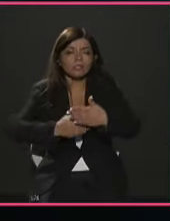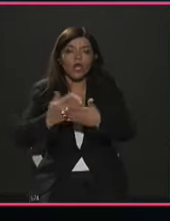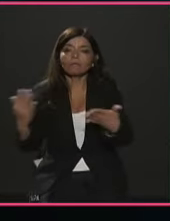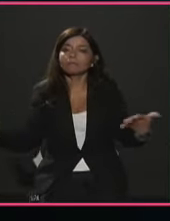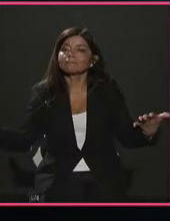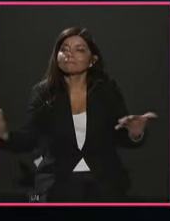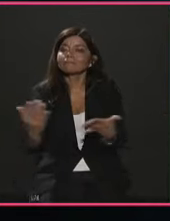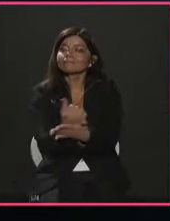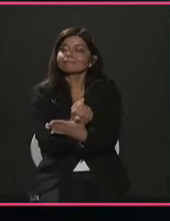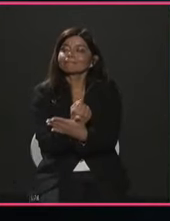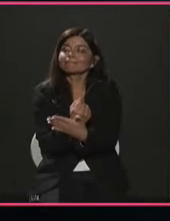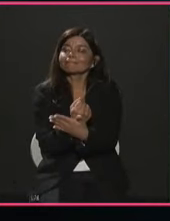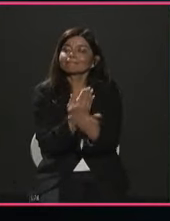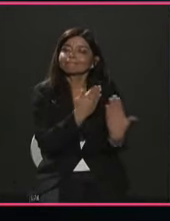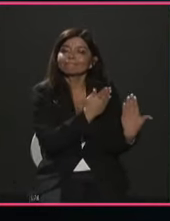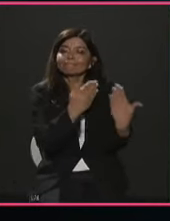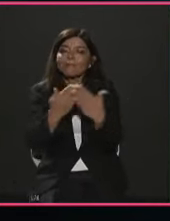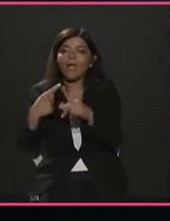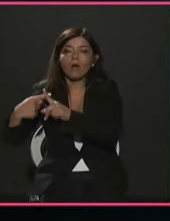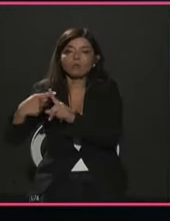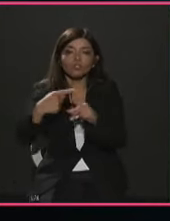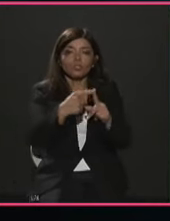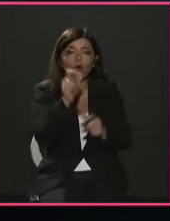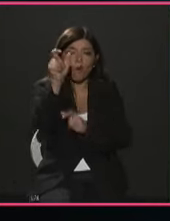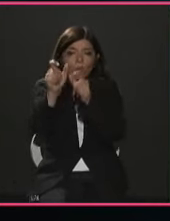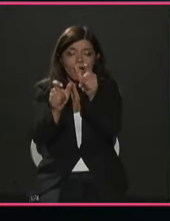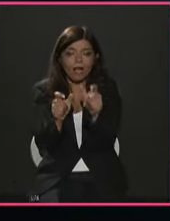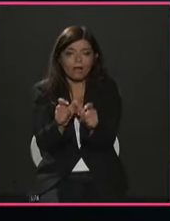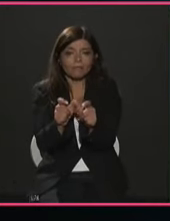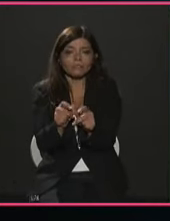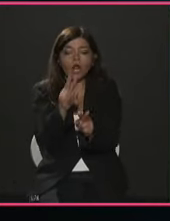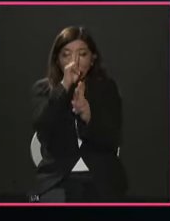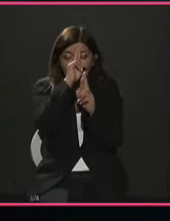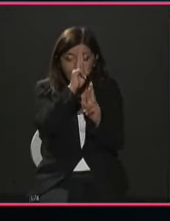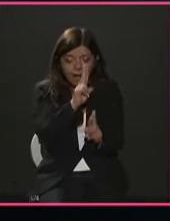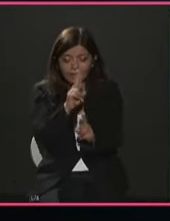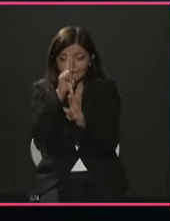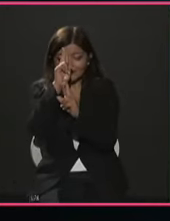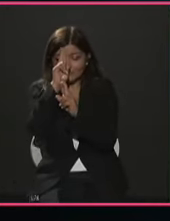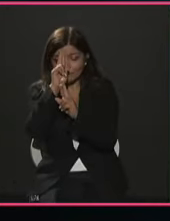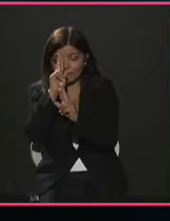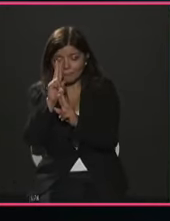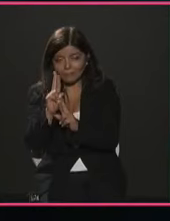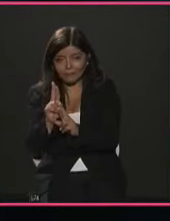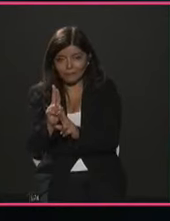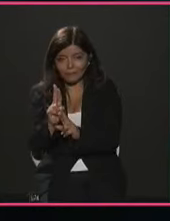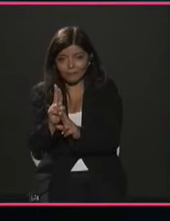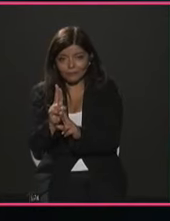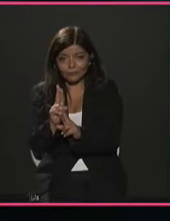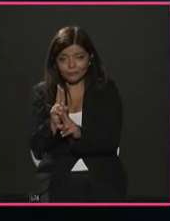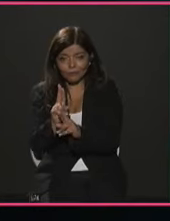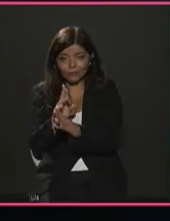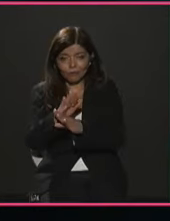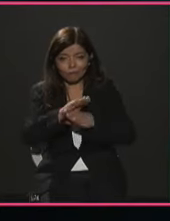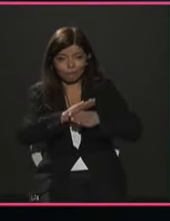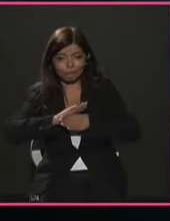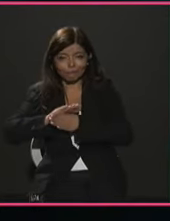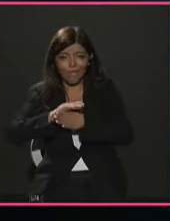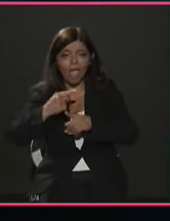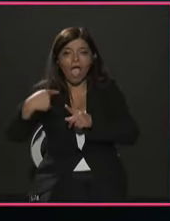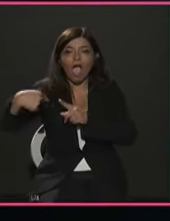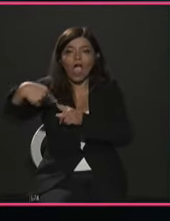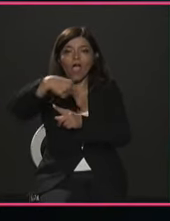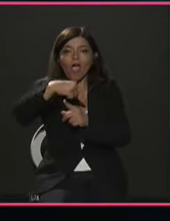alcanzar mayores grados de bienestar para las personas y el respeto y armonía con el medio